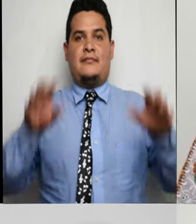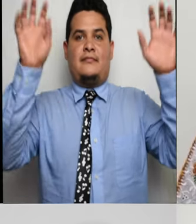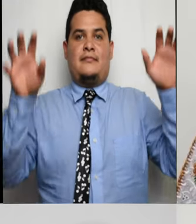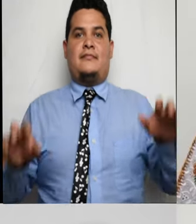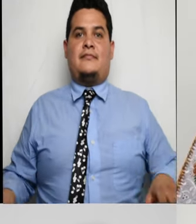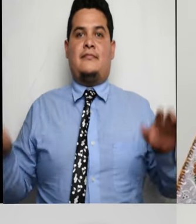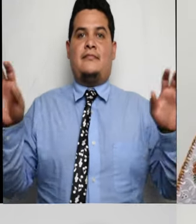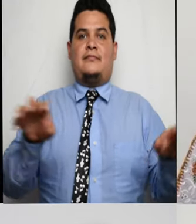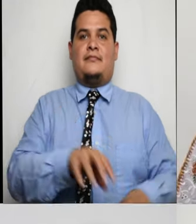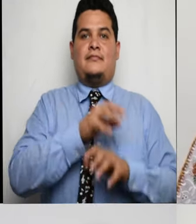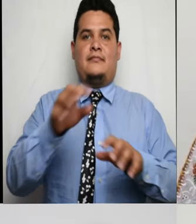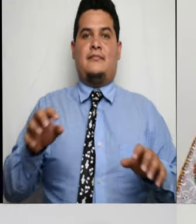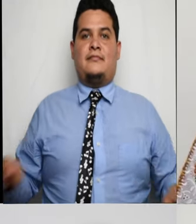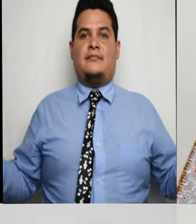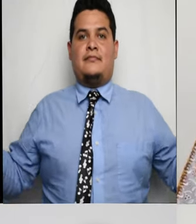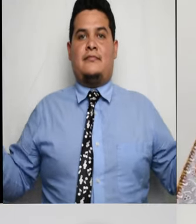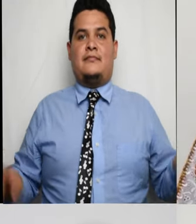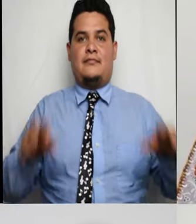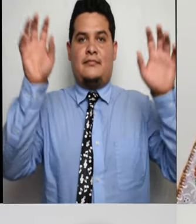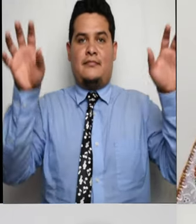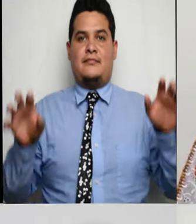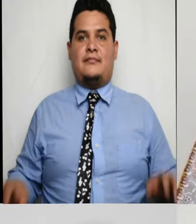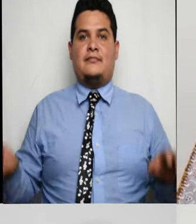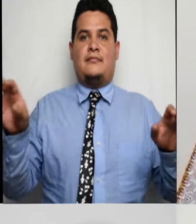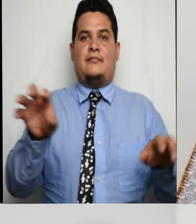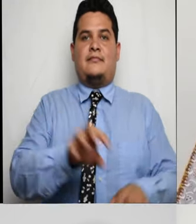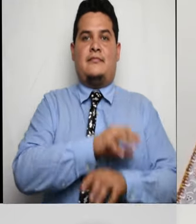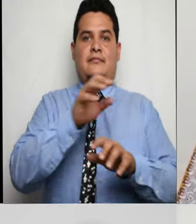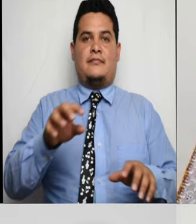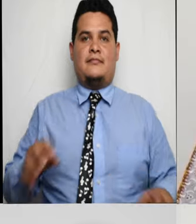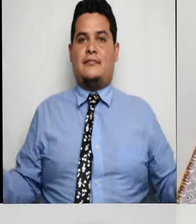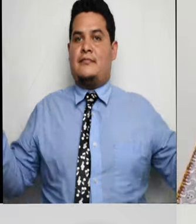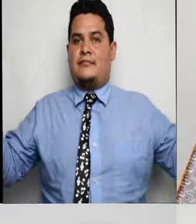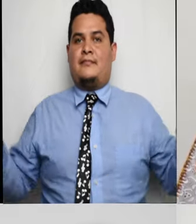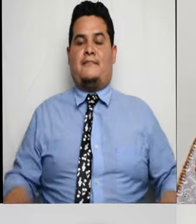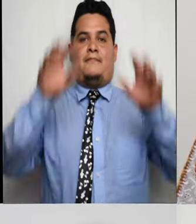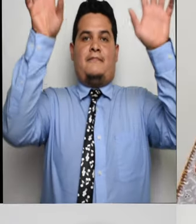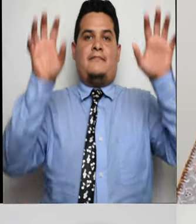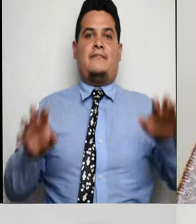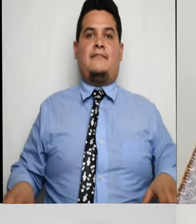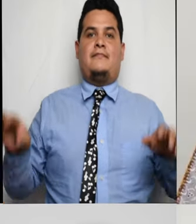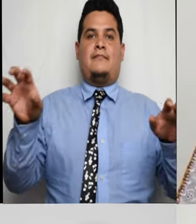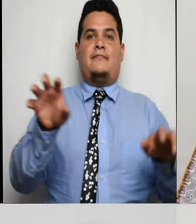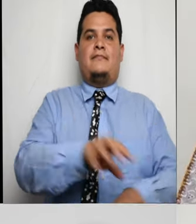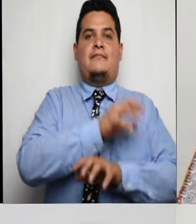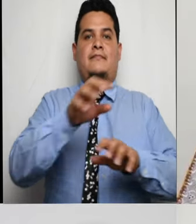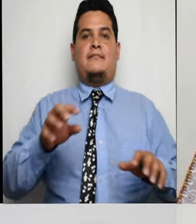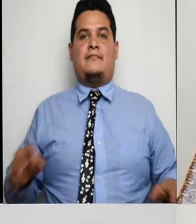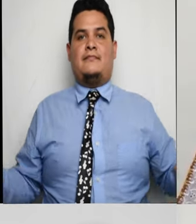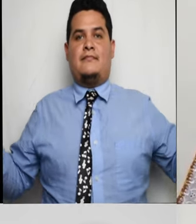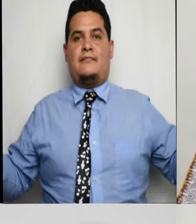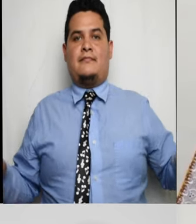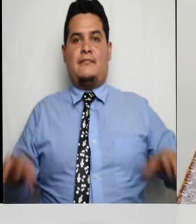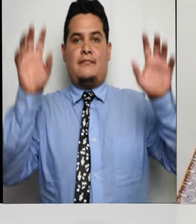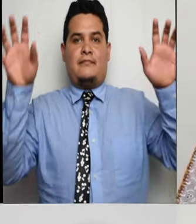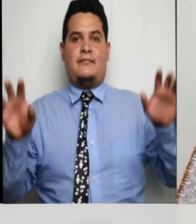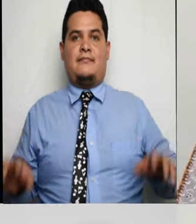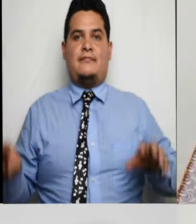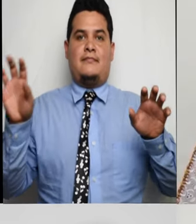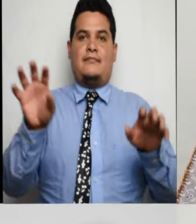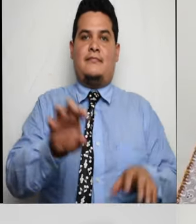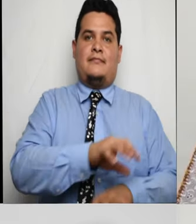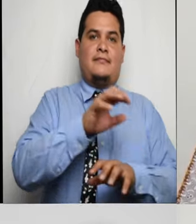pelea, si defiende su tierra es hogar. Nunca esquiva la